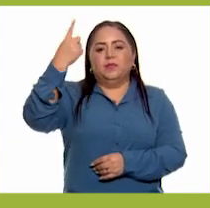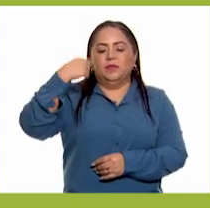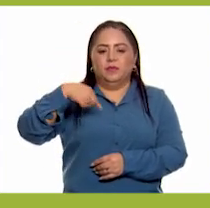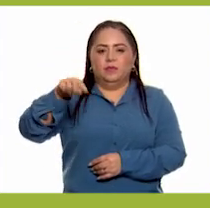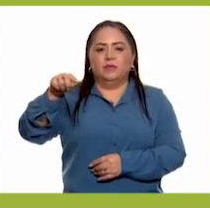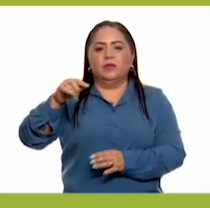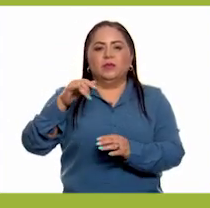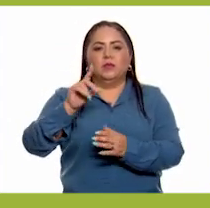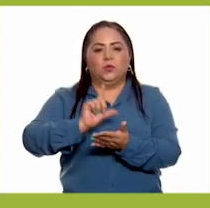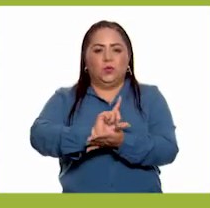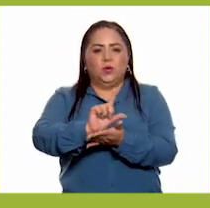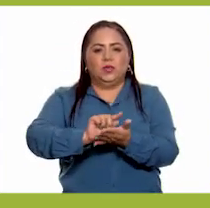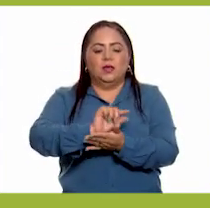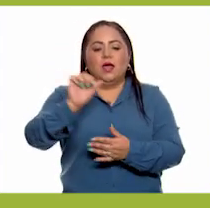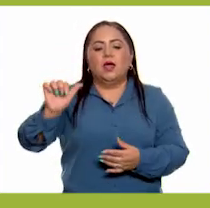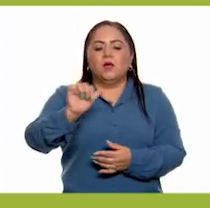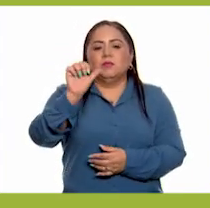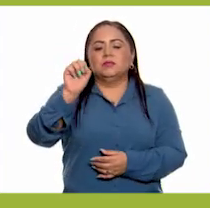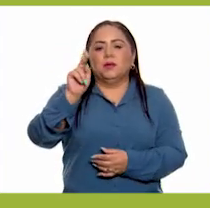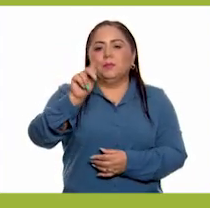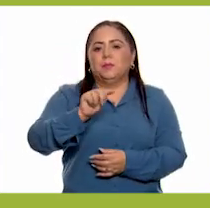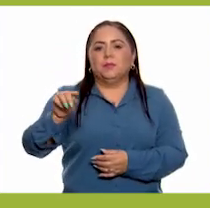@sep.mx. Twitter